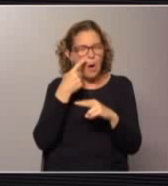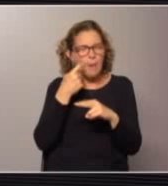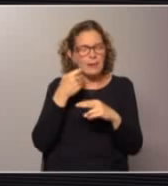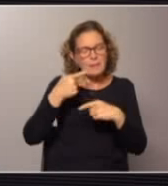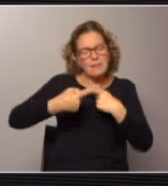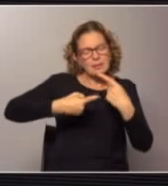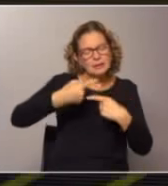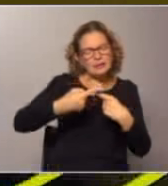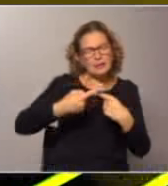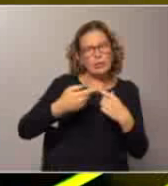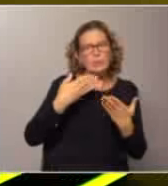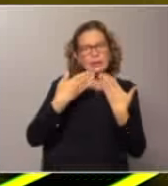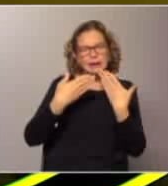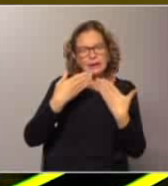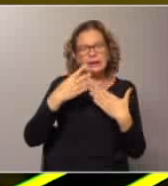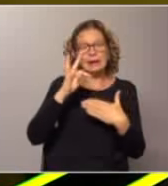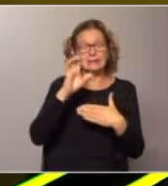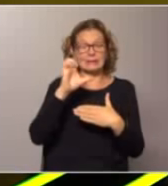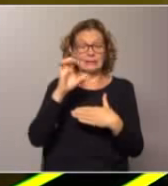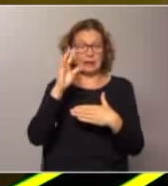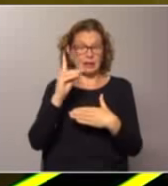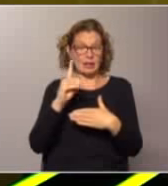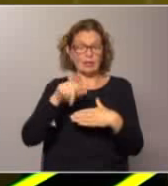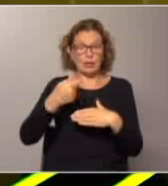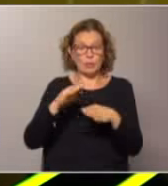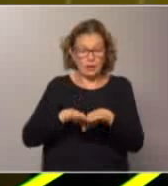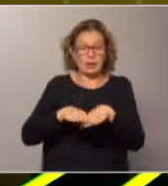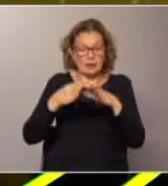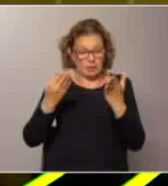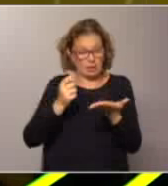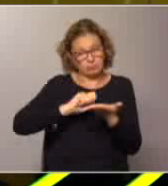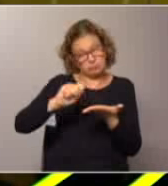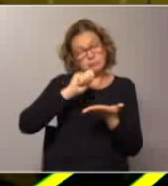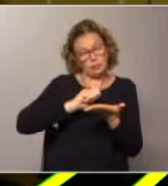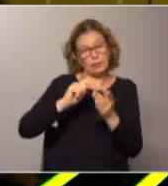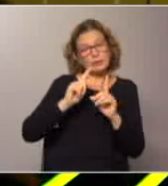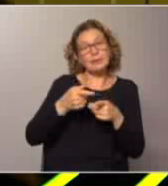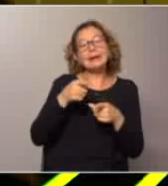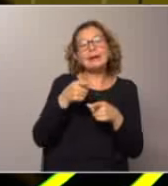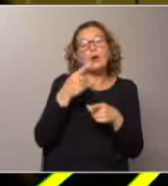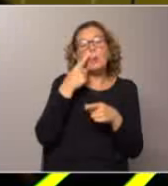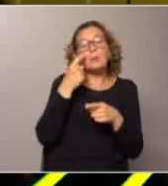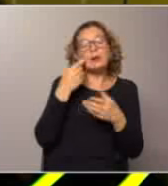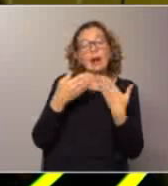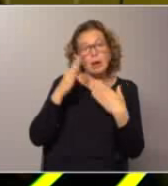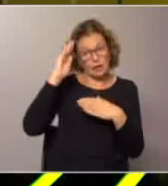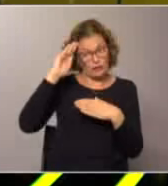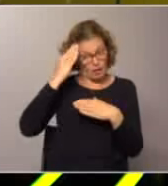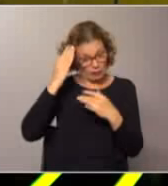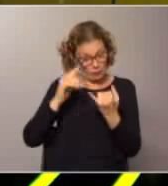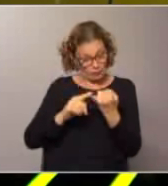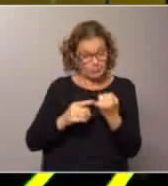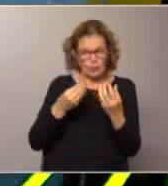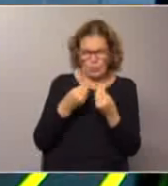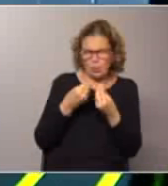desarrollar a partir de una charla te después escribió un libro que se llama del filtro burbuja y el aula el aula de facebook mucho en ese momento